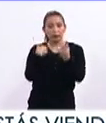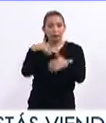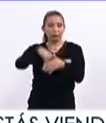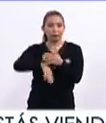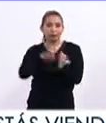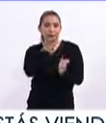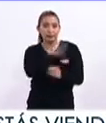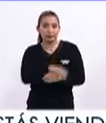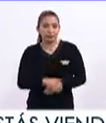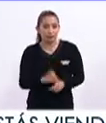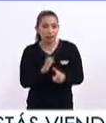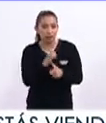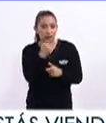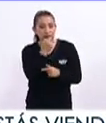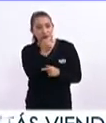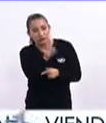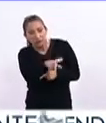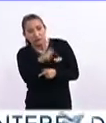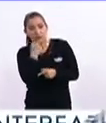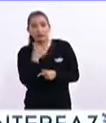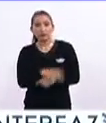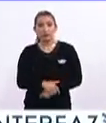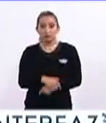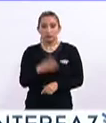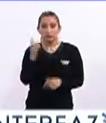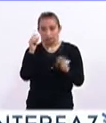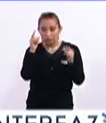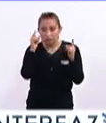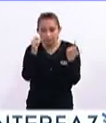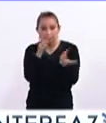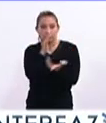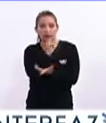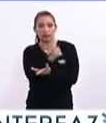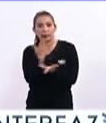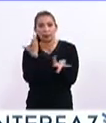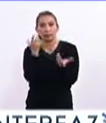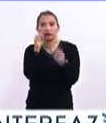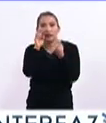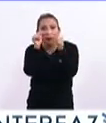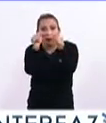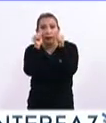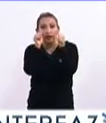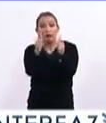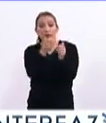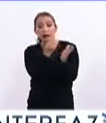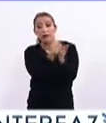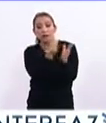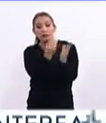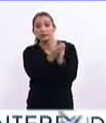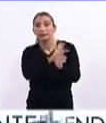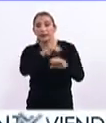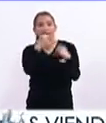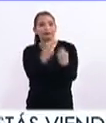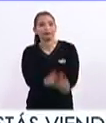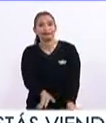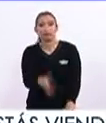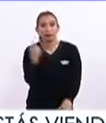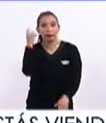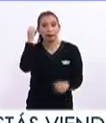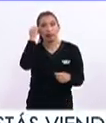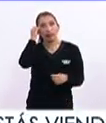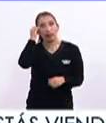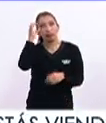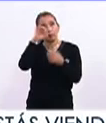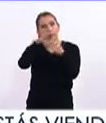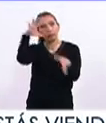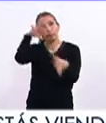las primeras horas. Entonces van a ser niños que van a estar aletargados, que no van a estar despiertos, y entonces las primeras clases pues ya serían un poco tiempo perdido